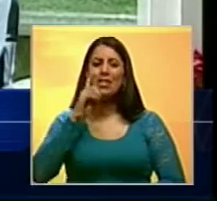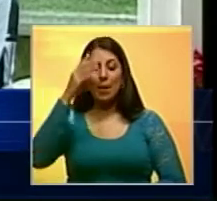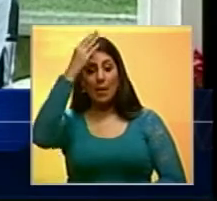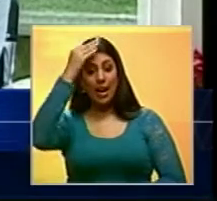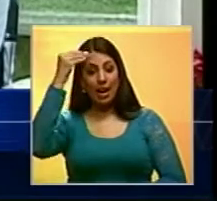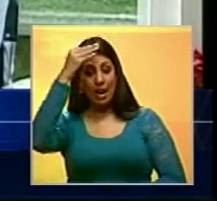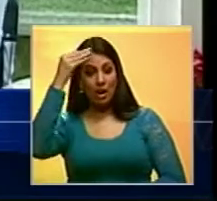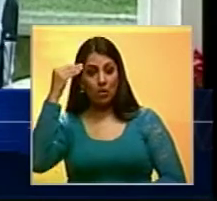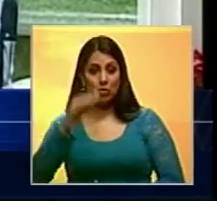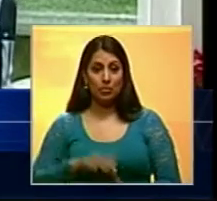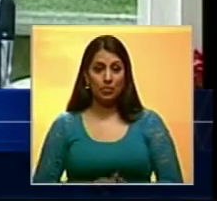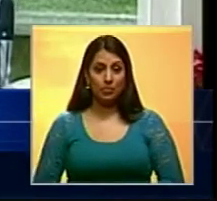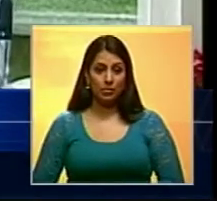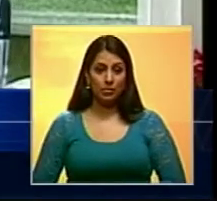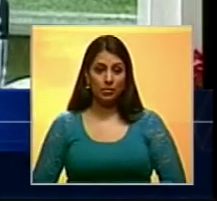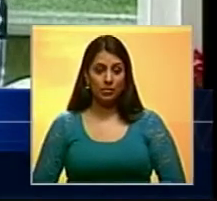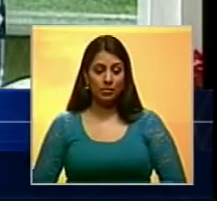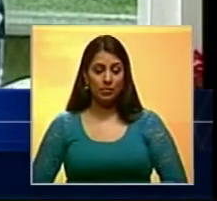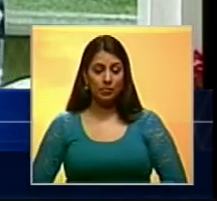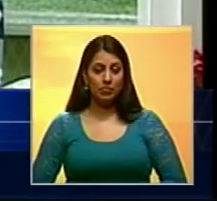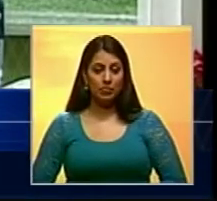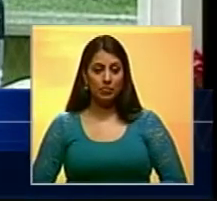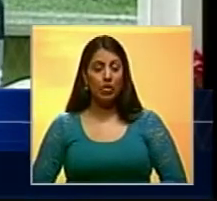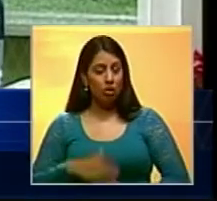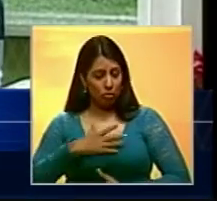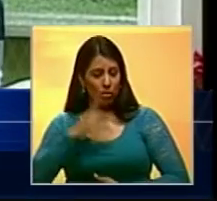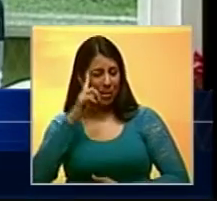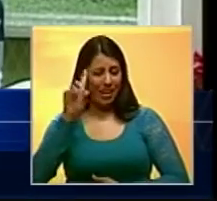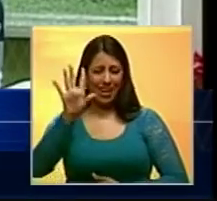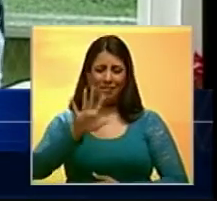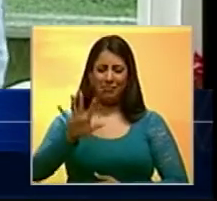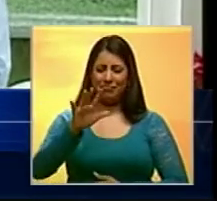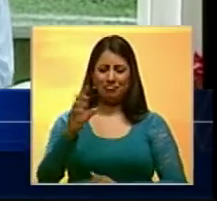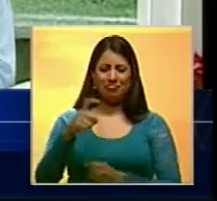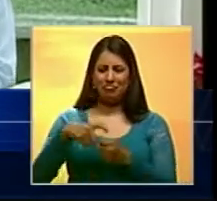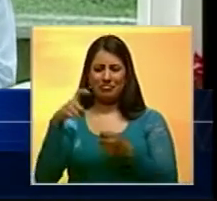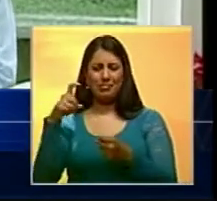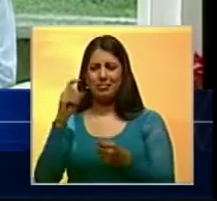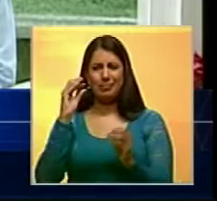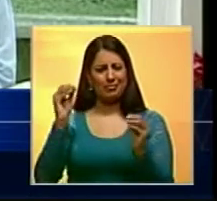Carlos Ocariz. Yo creo que está fuera de ranking.